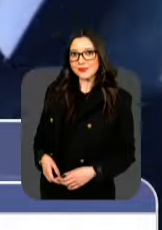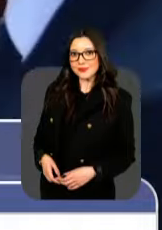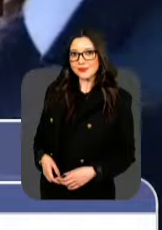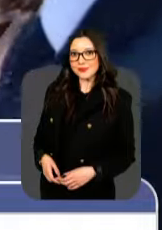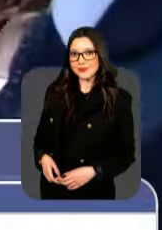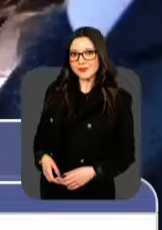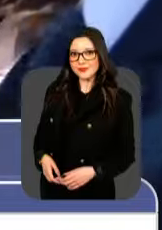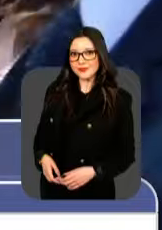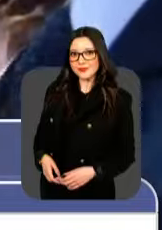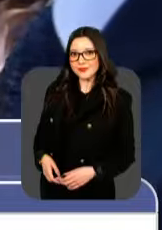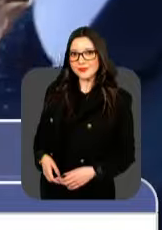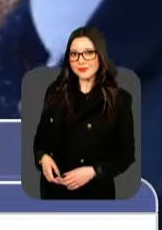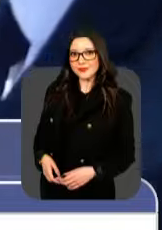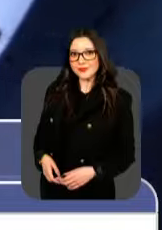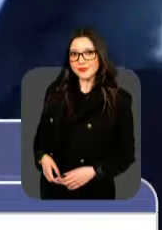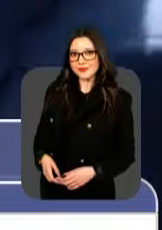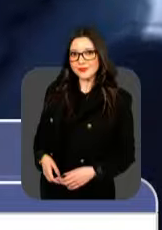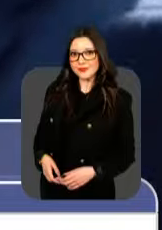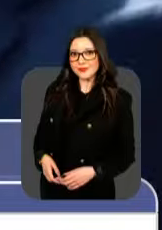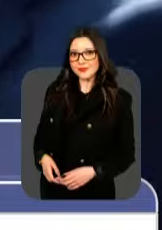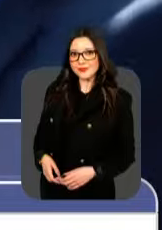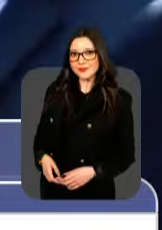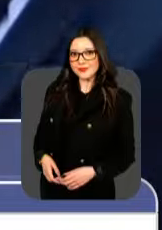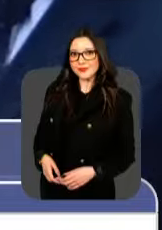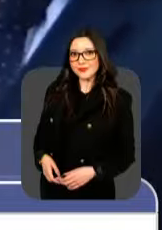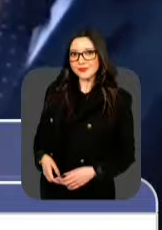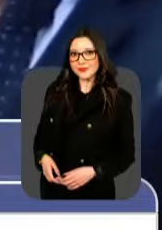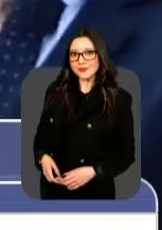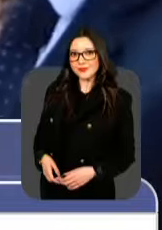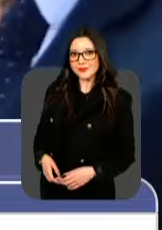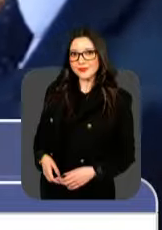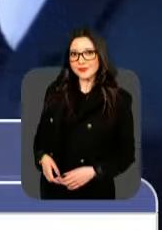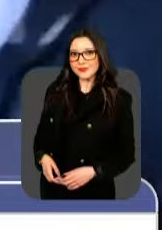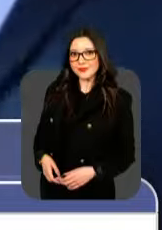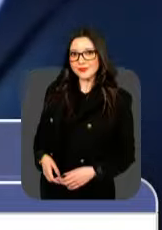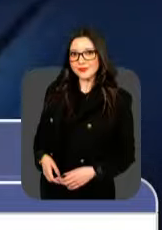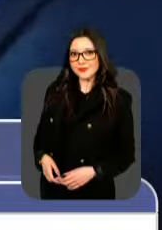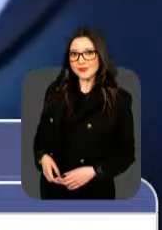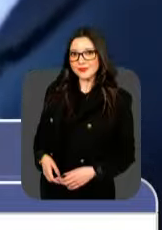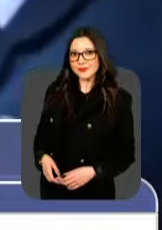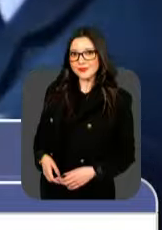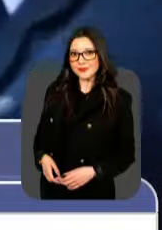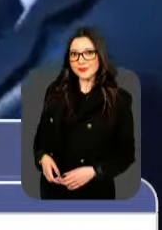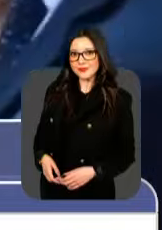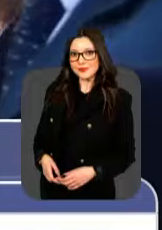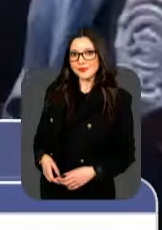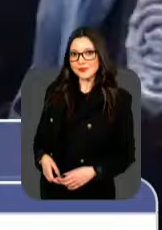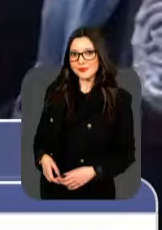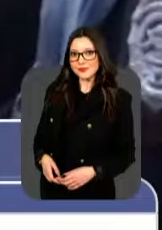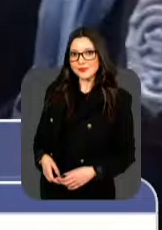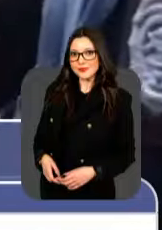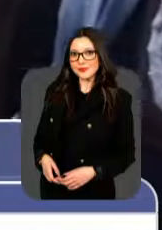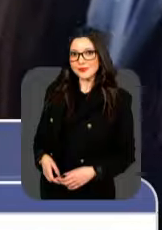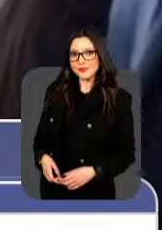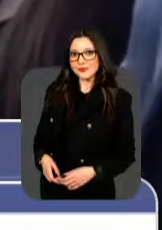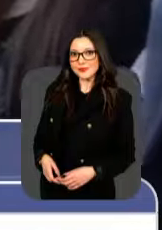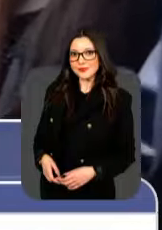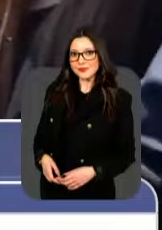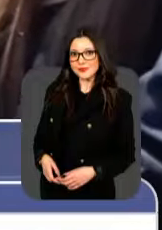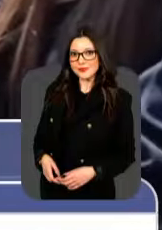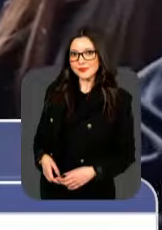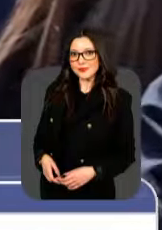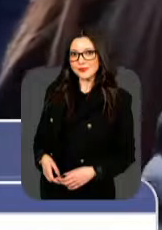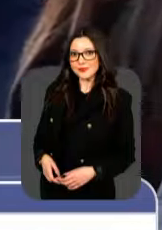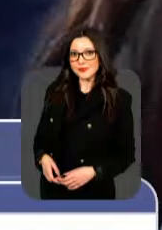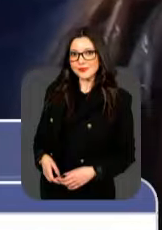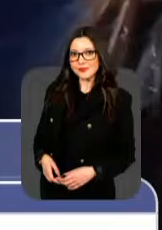registrado este hecho. El día de hoy llegó acá al Palacio de la Moneda los distintos ministros para participar